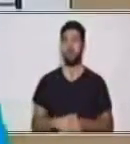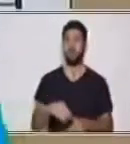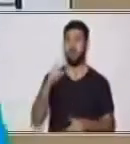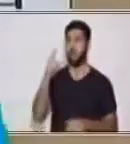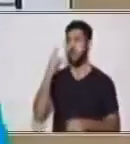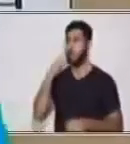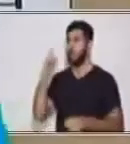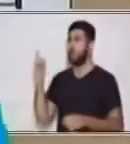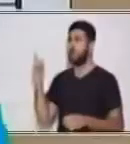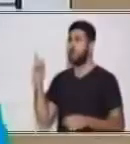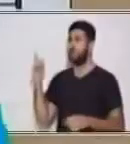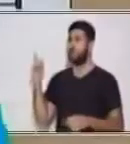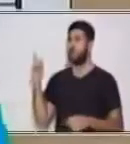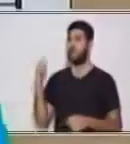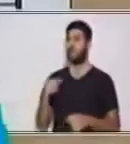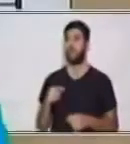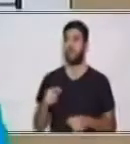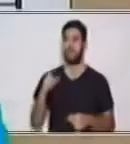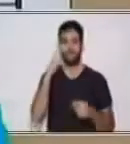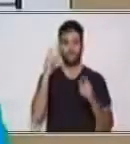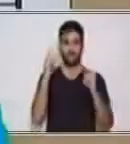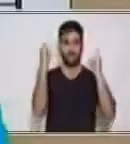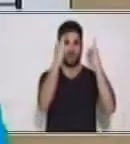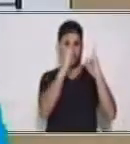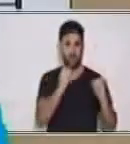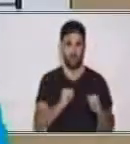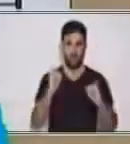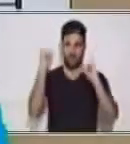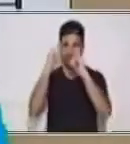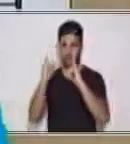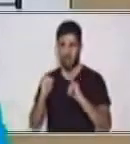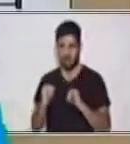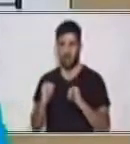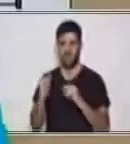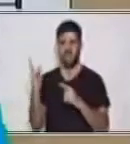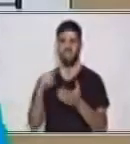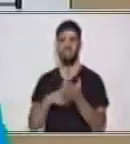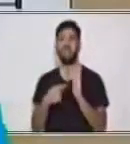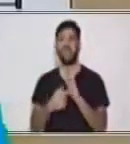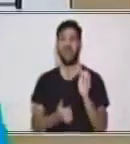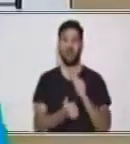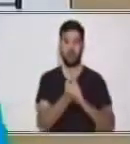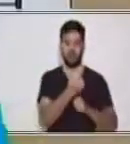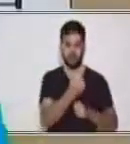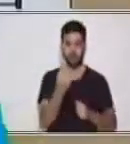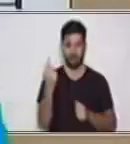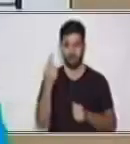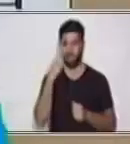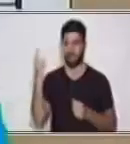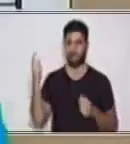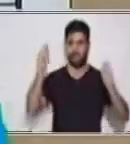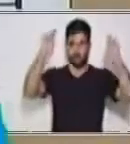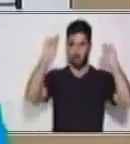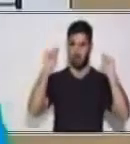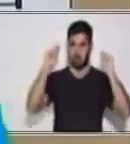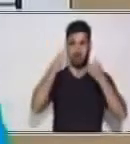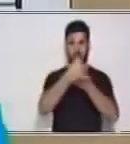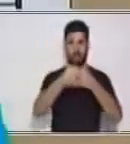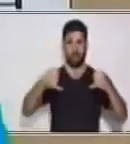recuerdes cuál es la función de cada una de las profesiones. Tenemos un ingeniero, pues son los que se encargan de